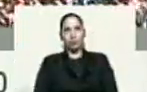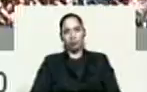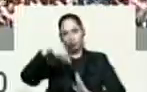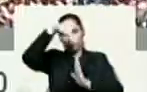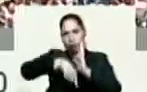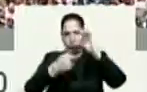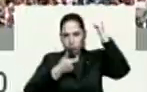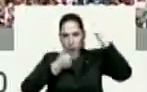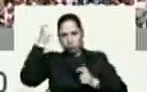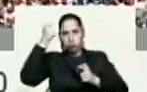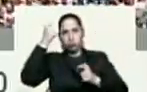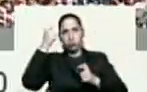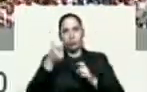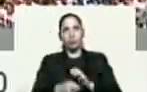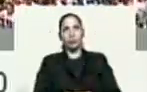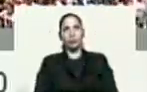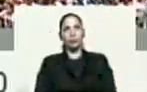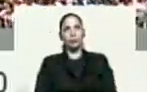y profundamente